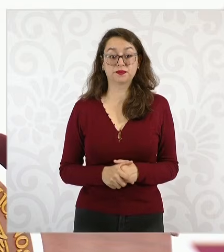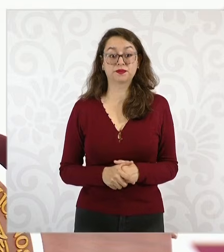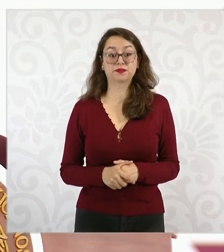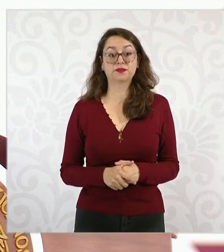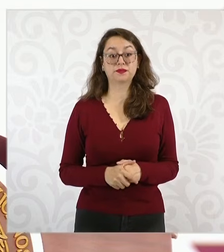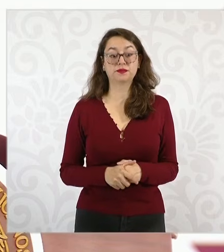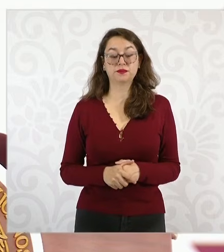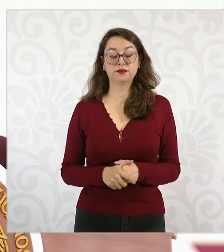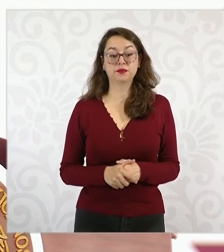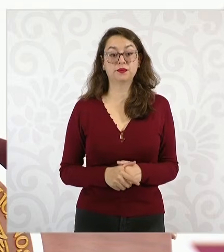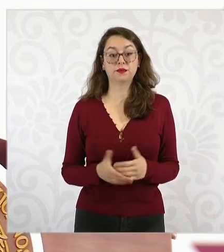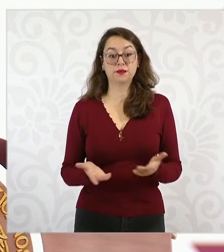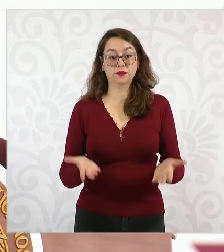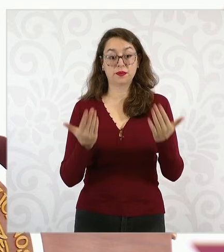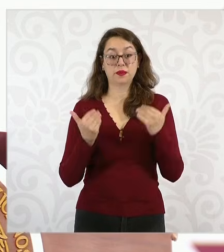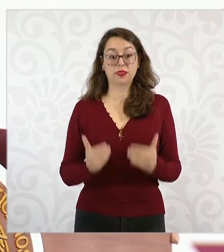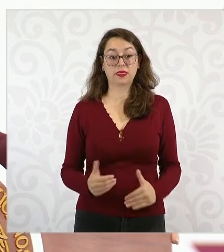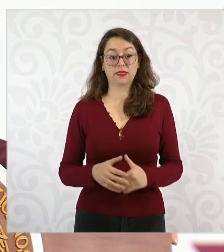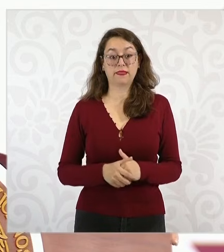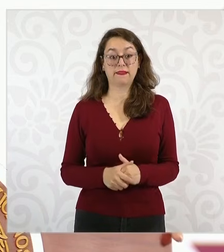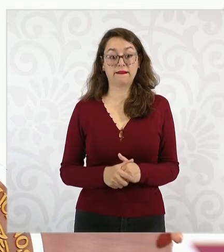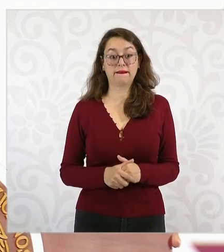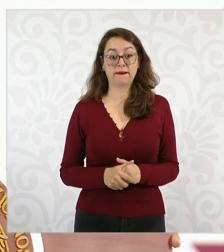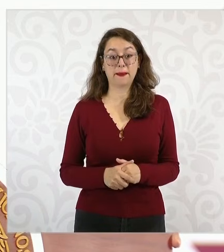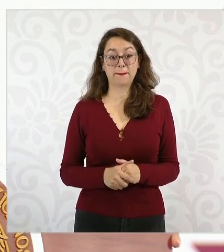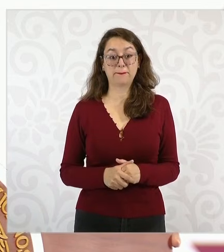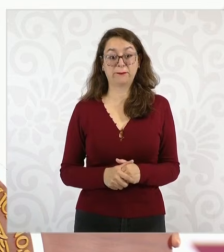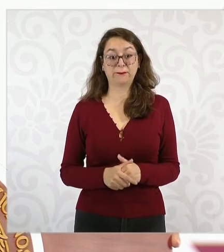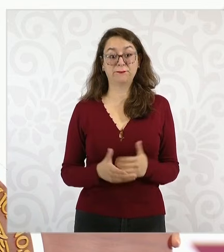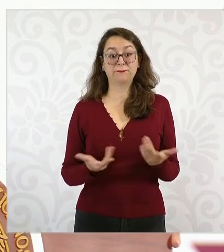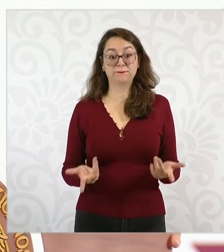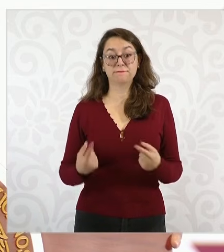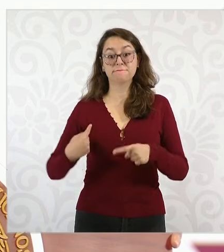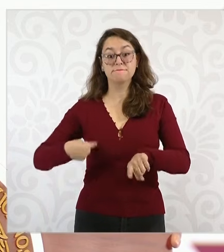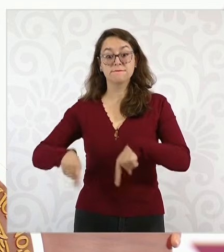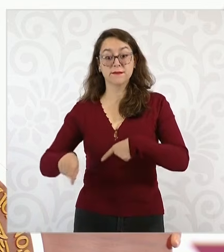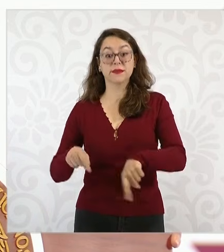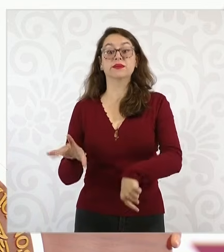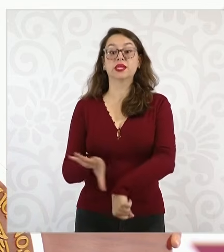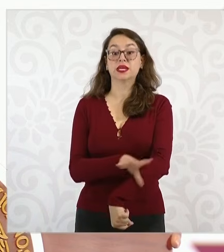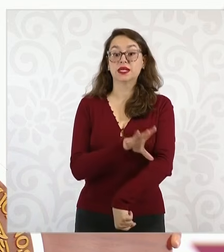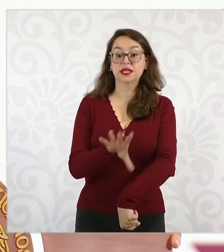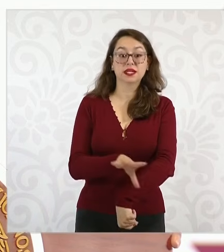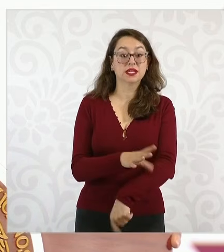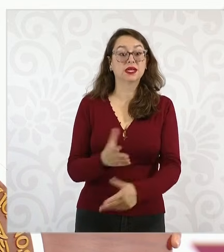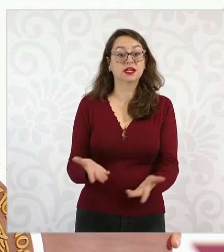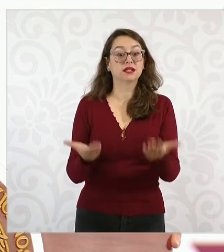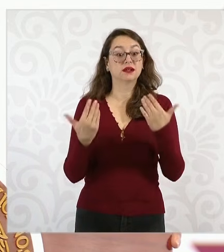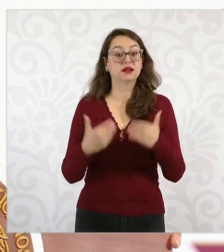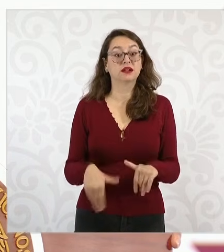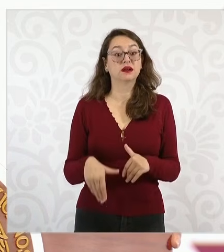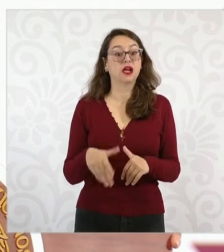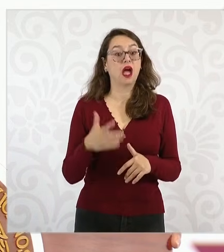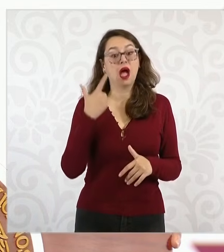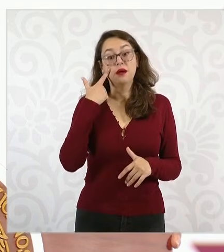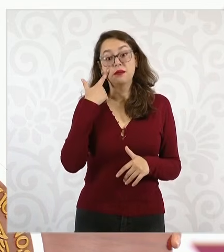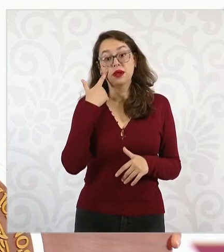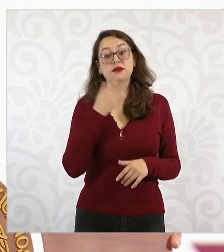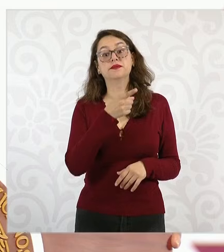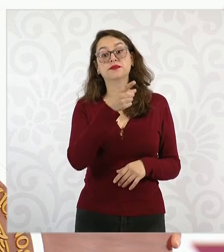Vamos por acá, después de hablar de la selección y energía, vamos a hablar de, a